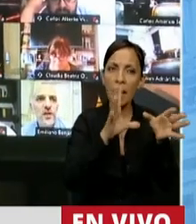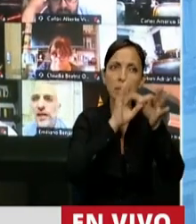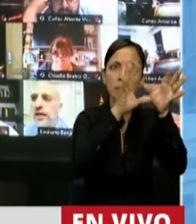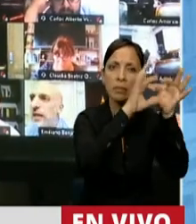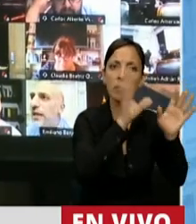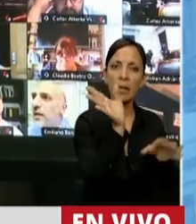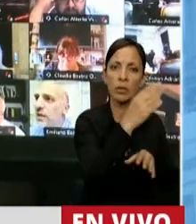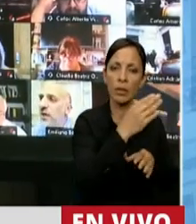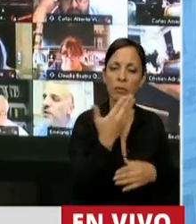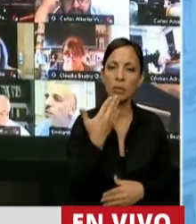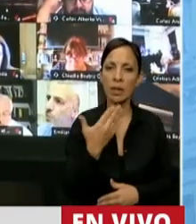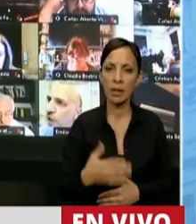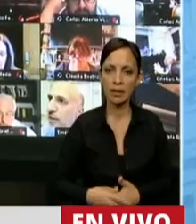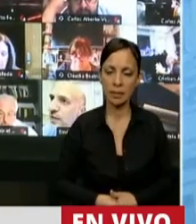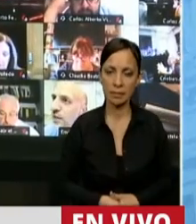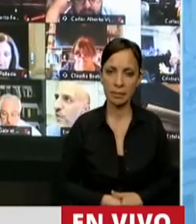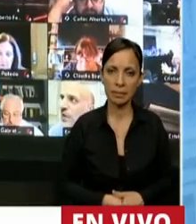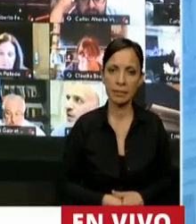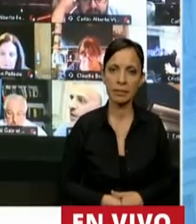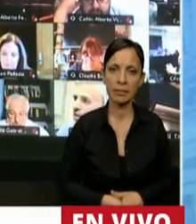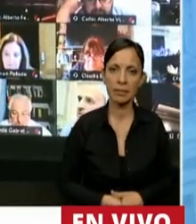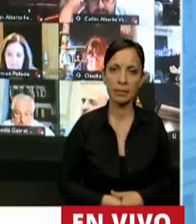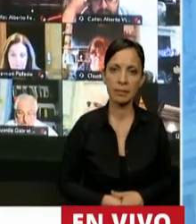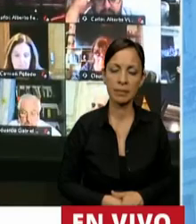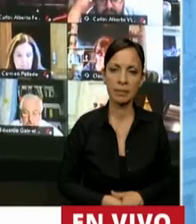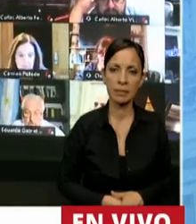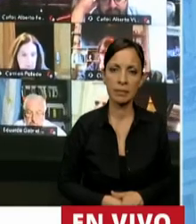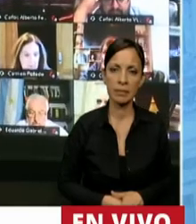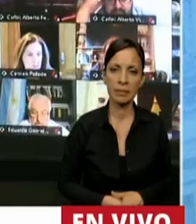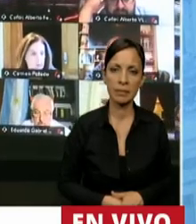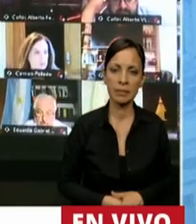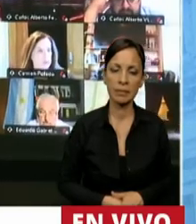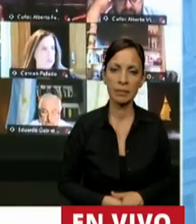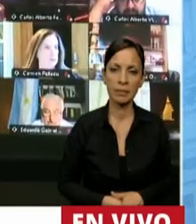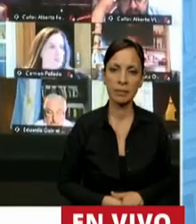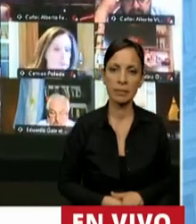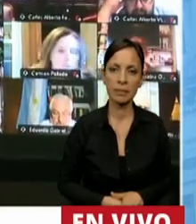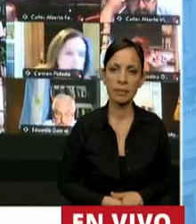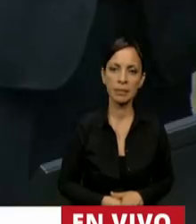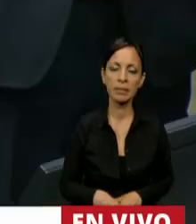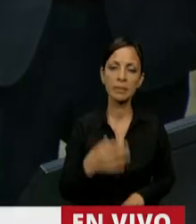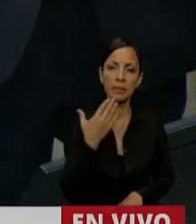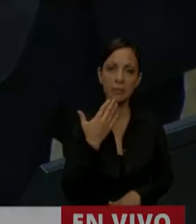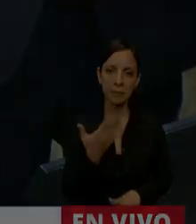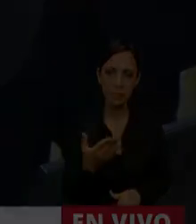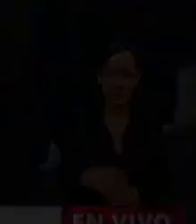Argentina. Muchas gracias, señor presidente. Muchas gracias, diputado Jacobiti.